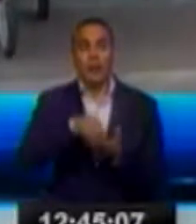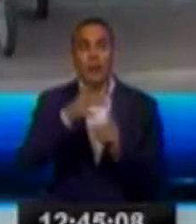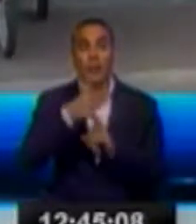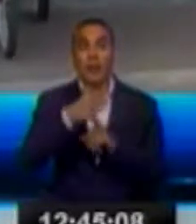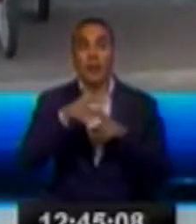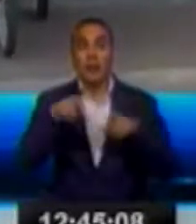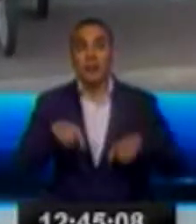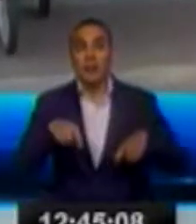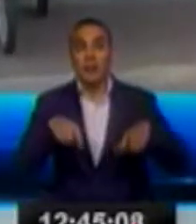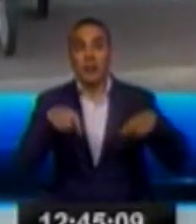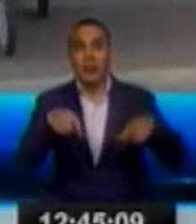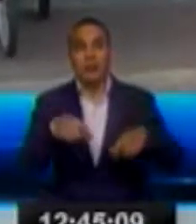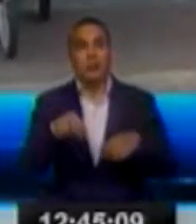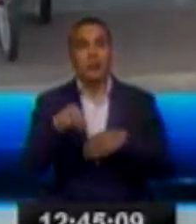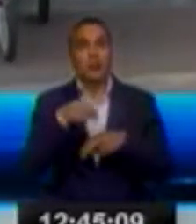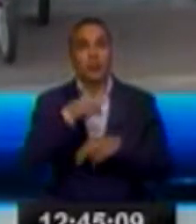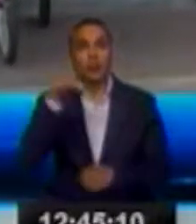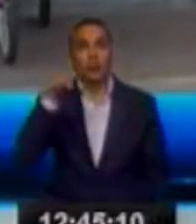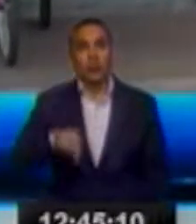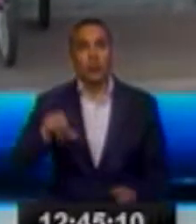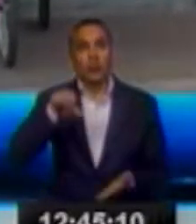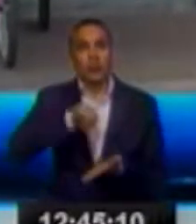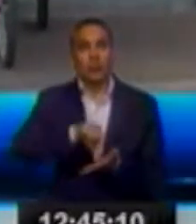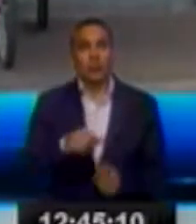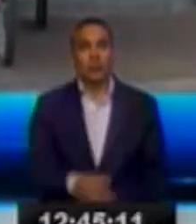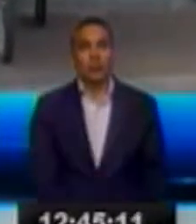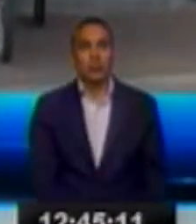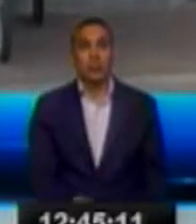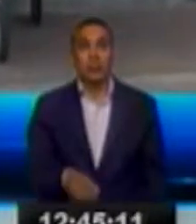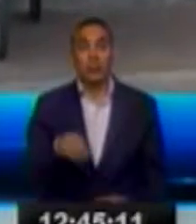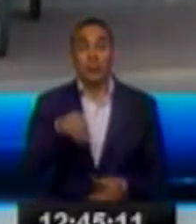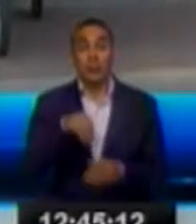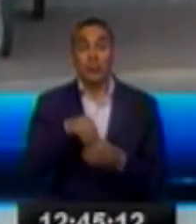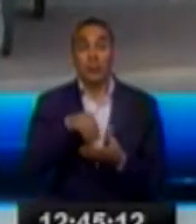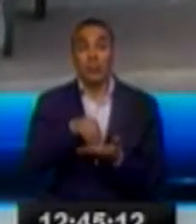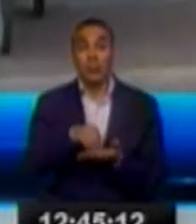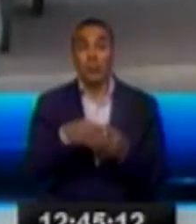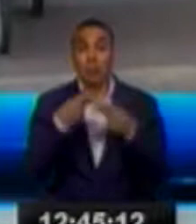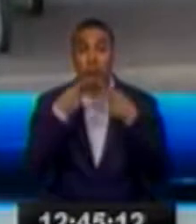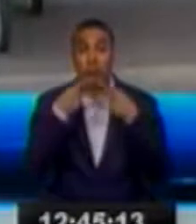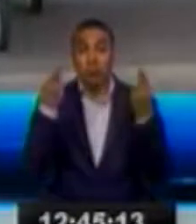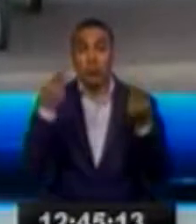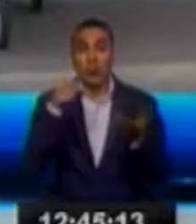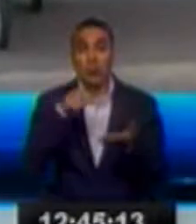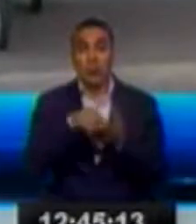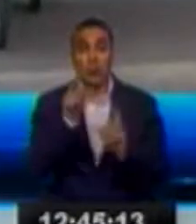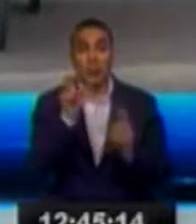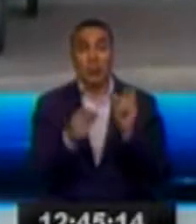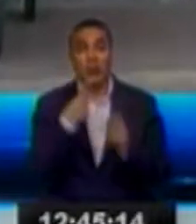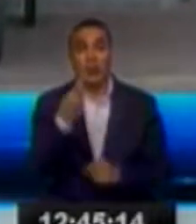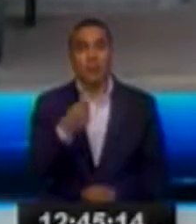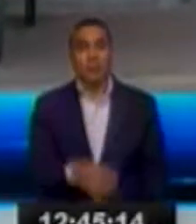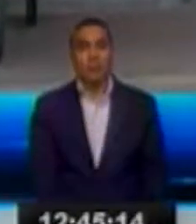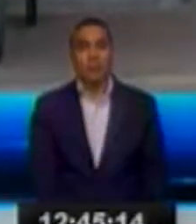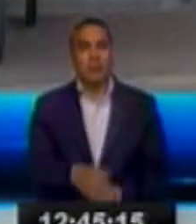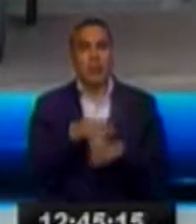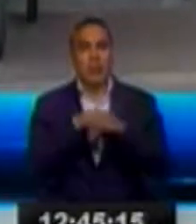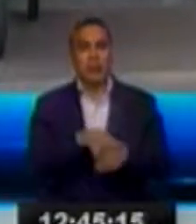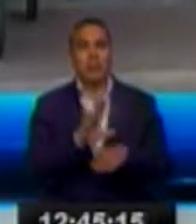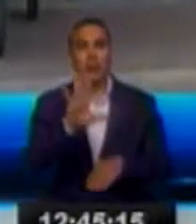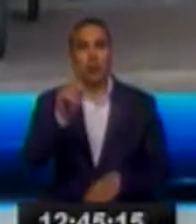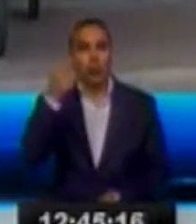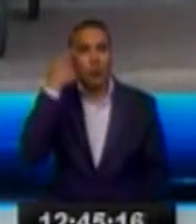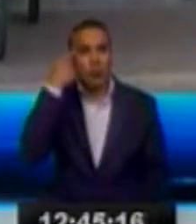Samanes, en el norte de la ciudad. Dentro de lo expuesto por el titular del Ejecutivo, destacó el respaldo de su